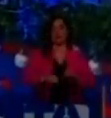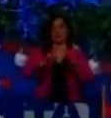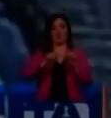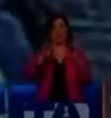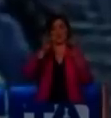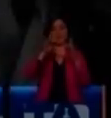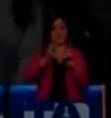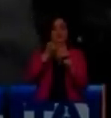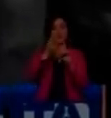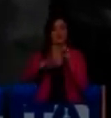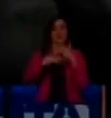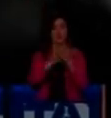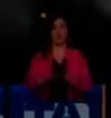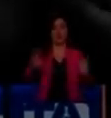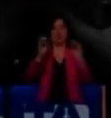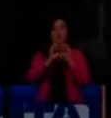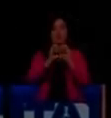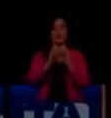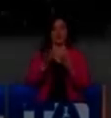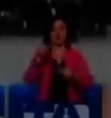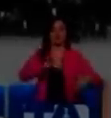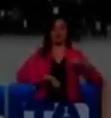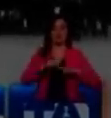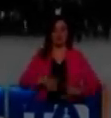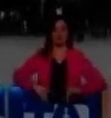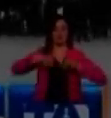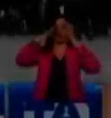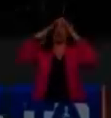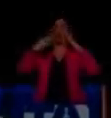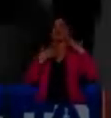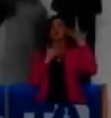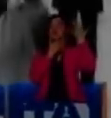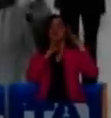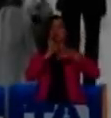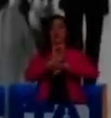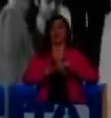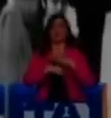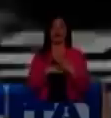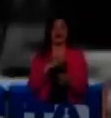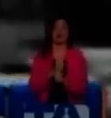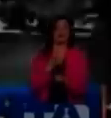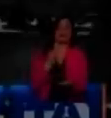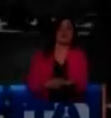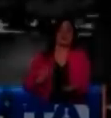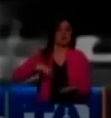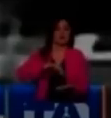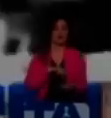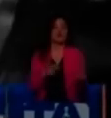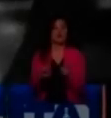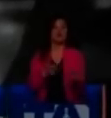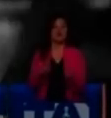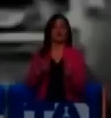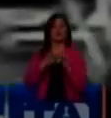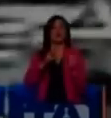de las redes sociales. Aumentan los ataques con ácido a mujeres en el Ecuador. ¿Qué debemos hacer para tratar de controlar